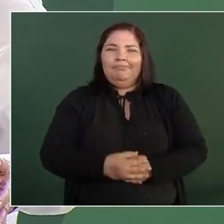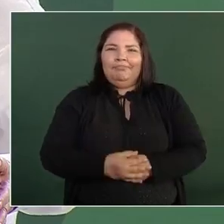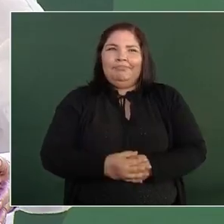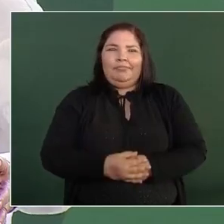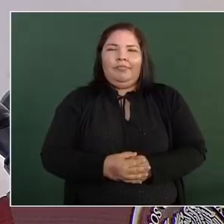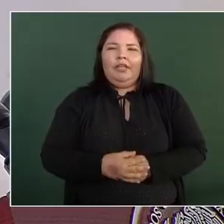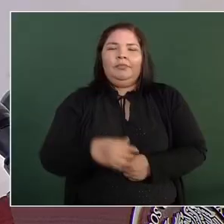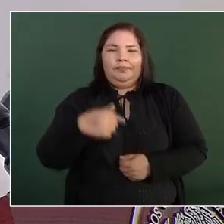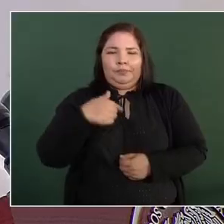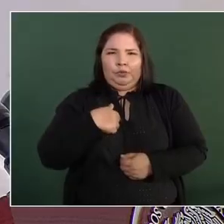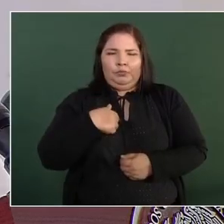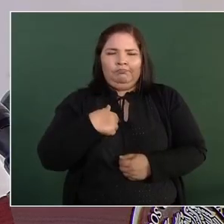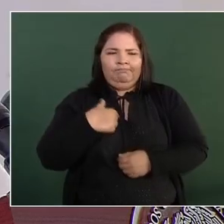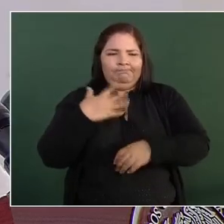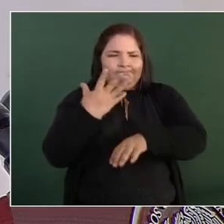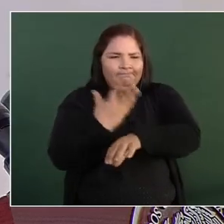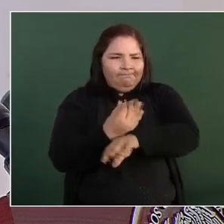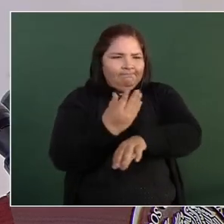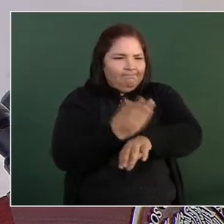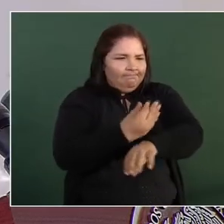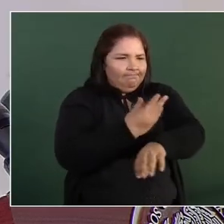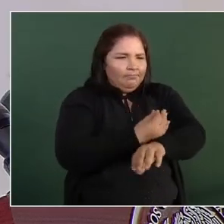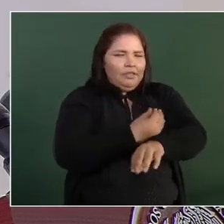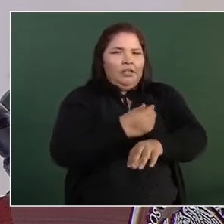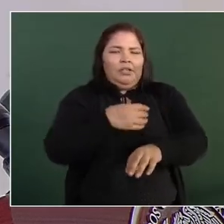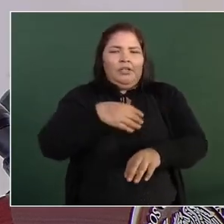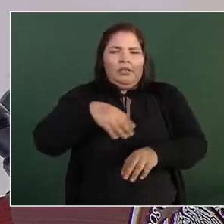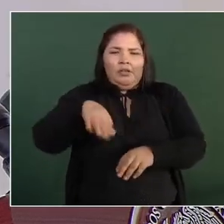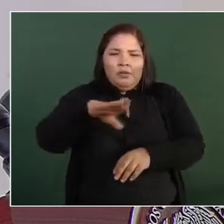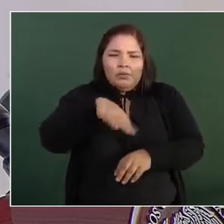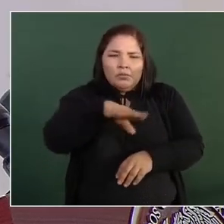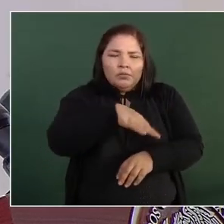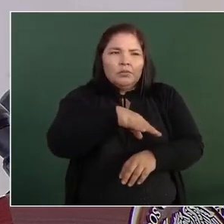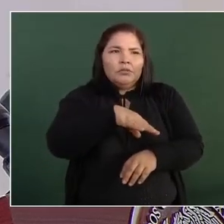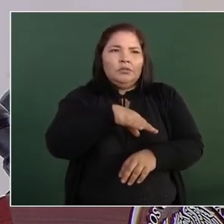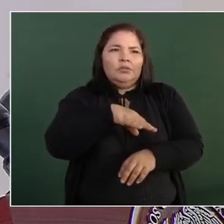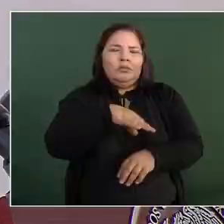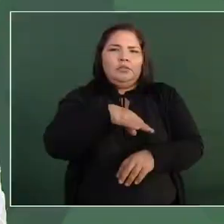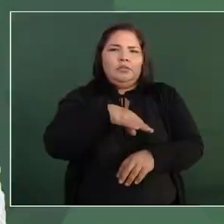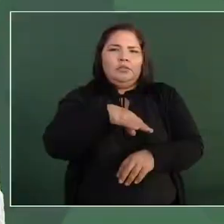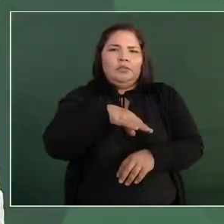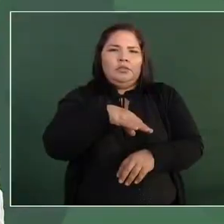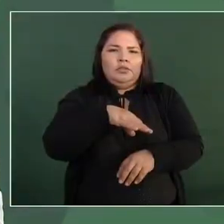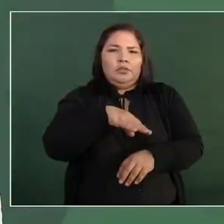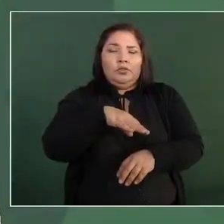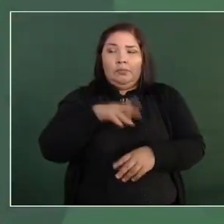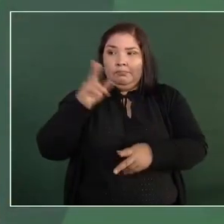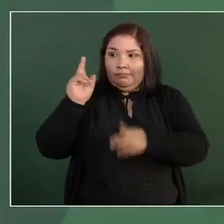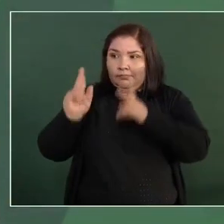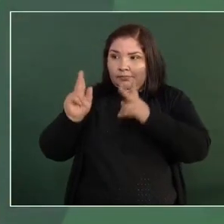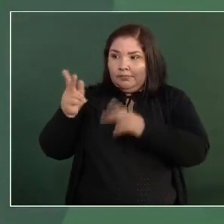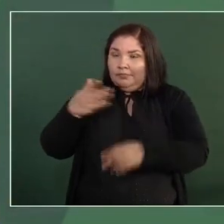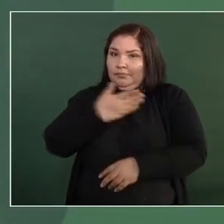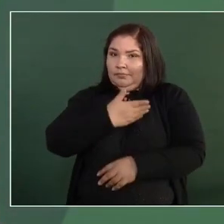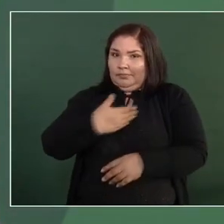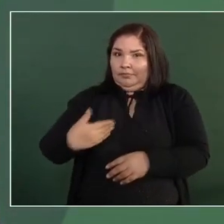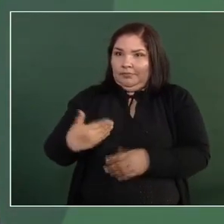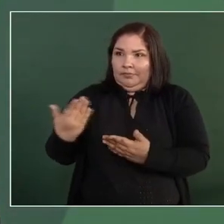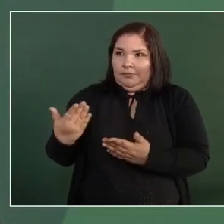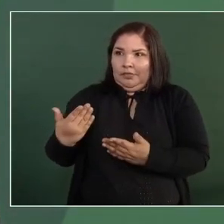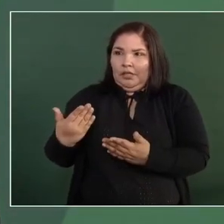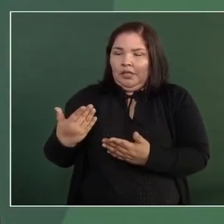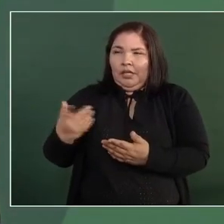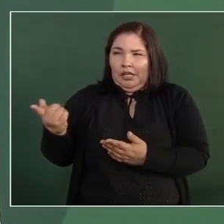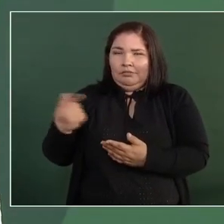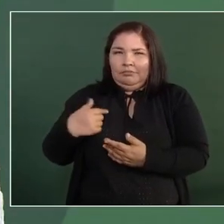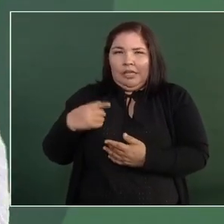Nos propusimos arreglarlo. Yo le hice una. Yo, cuando se lo comenté al presidente, estaba la intención de ver si me decía, te voy a